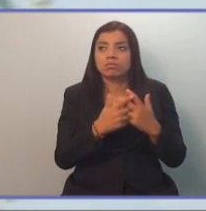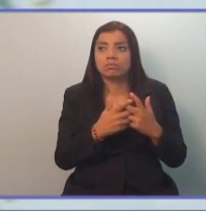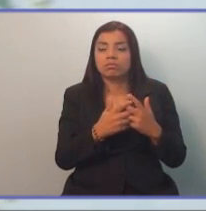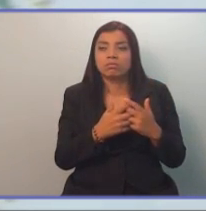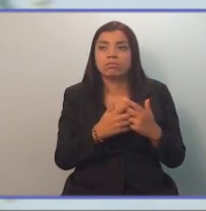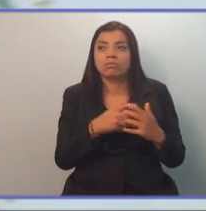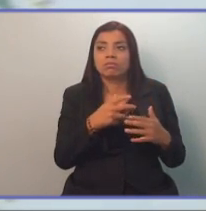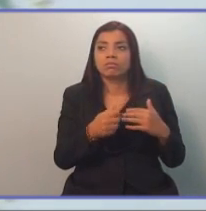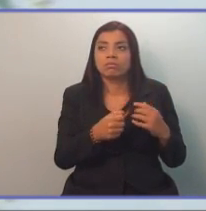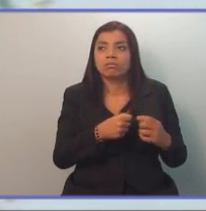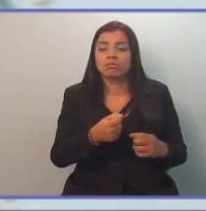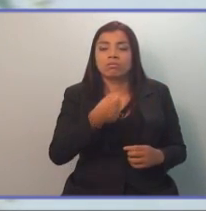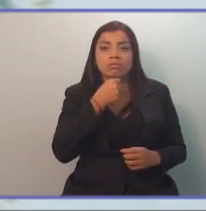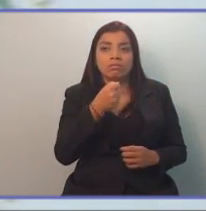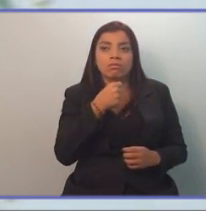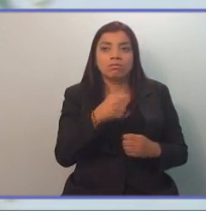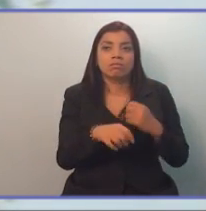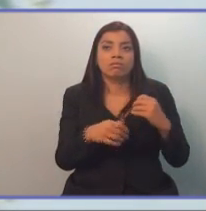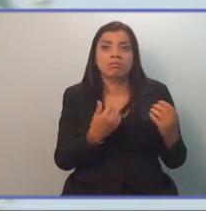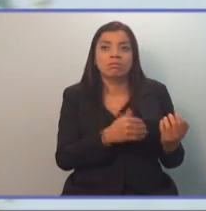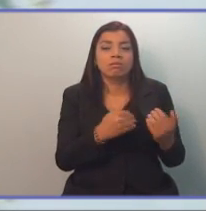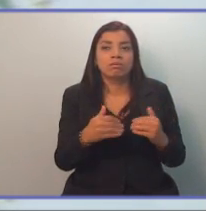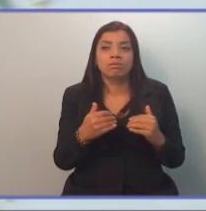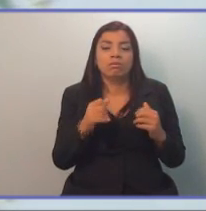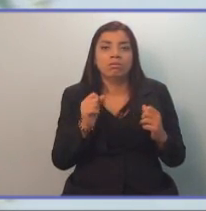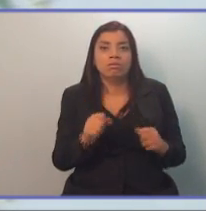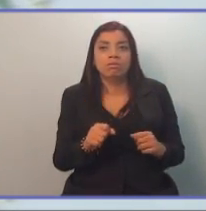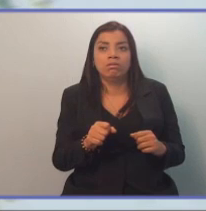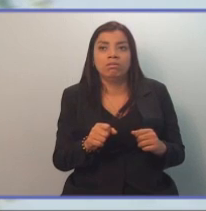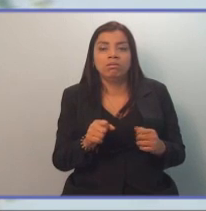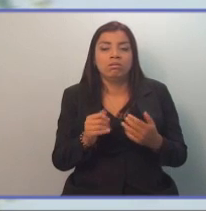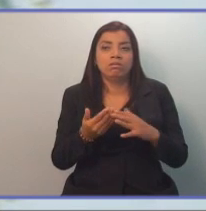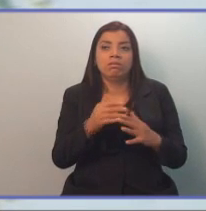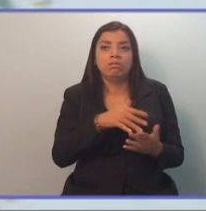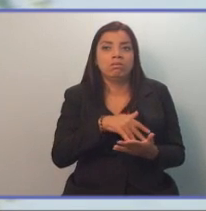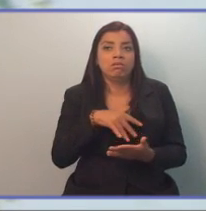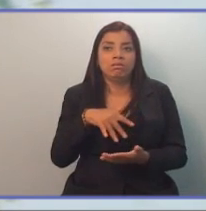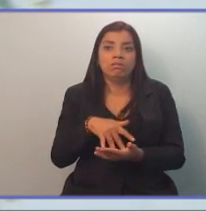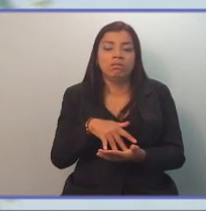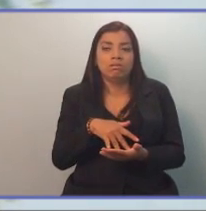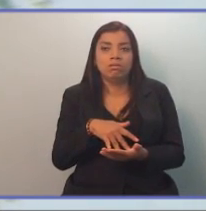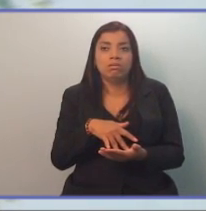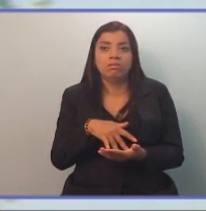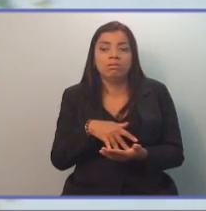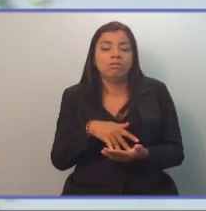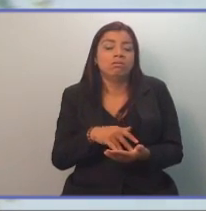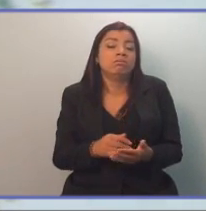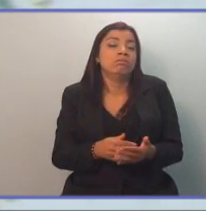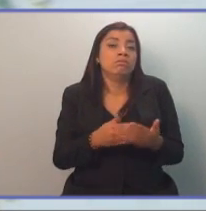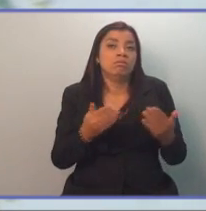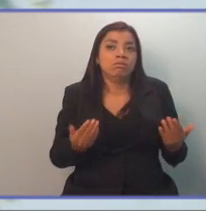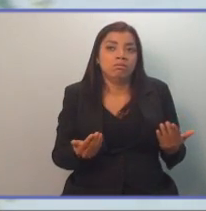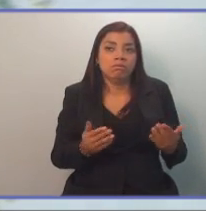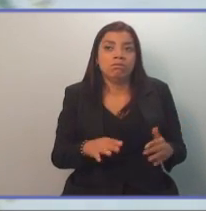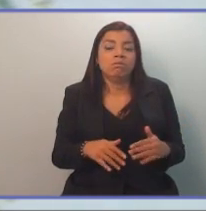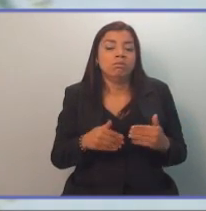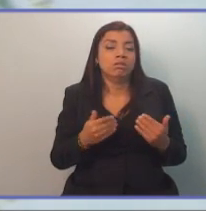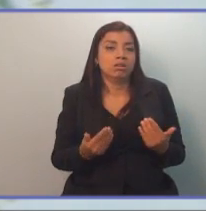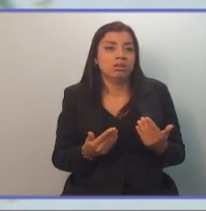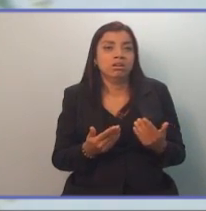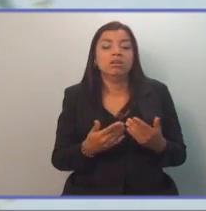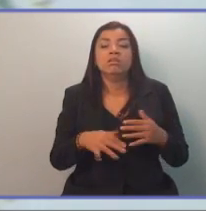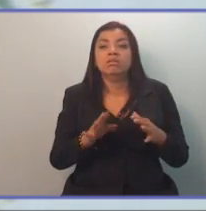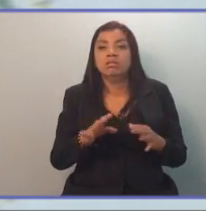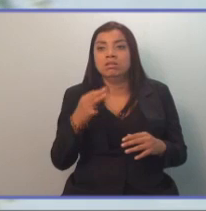que información que tiene que tener la ciudadanía, en base a qué y por qué razón. Pero